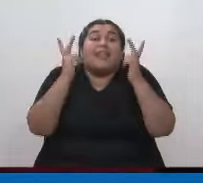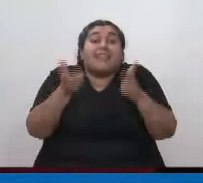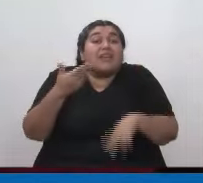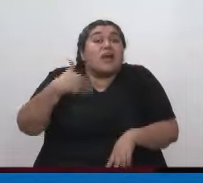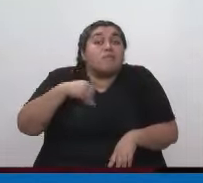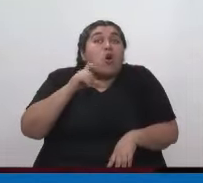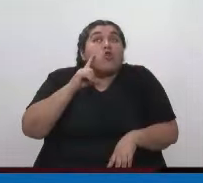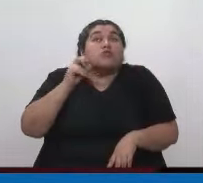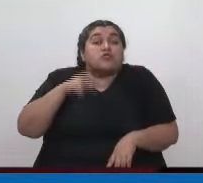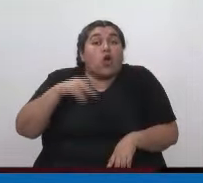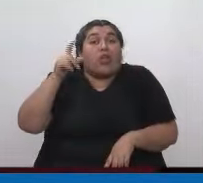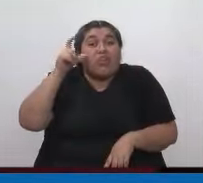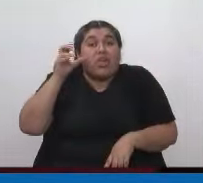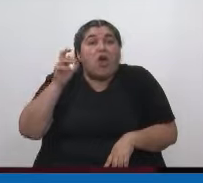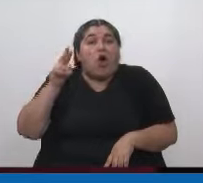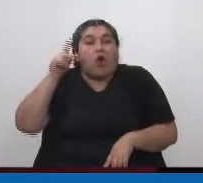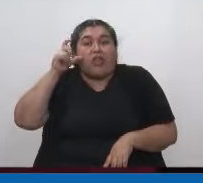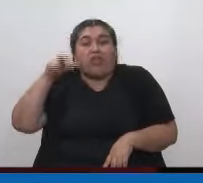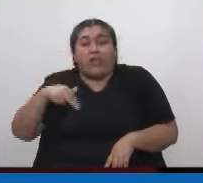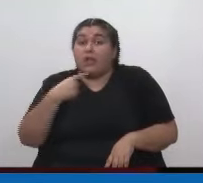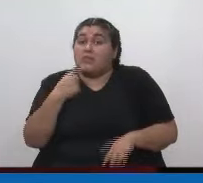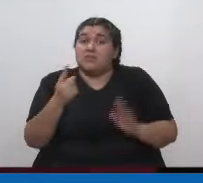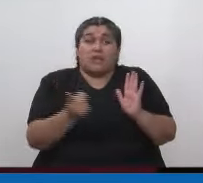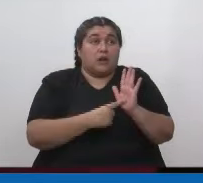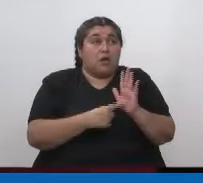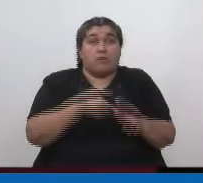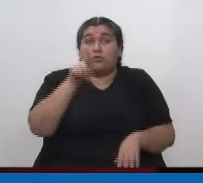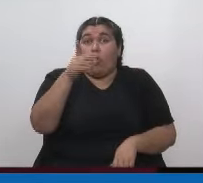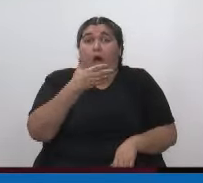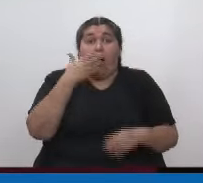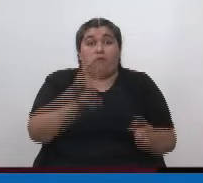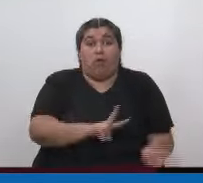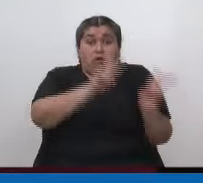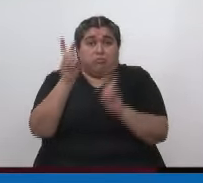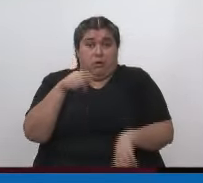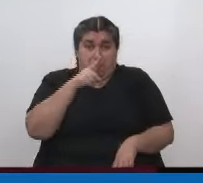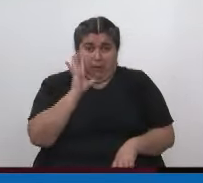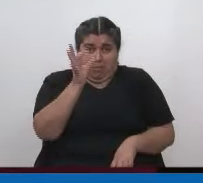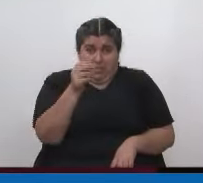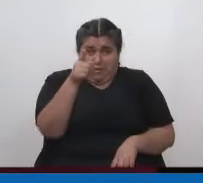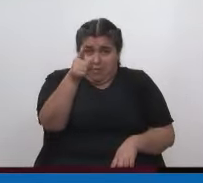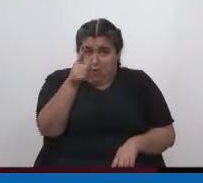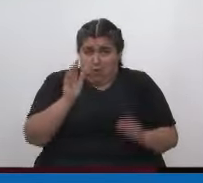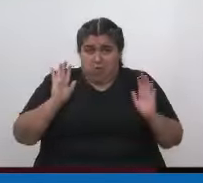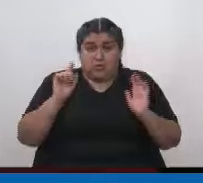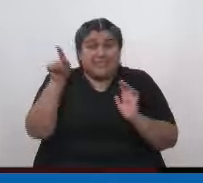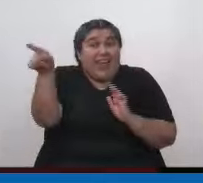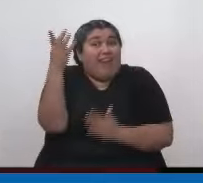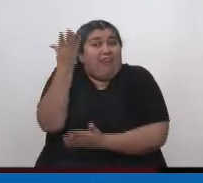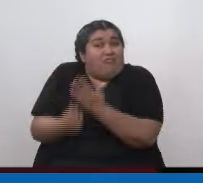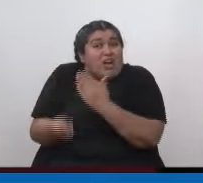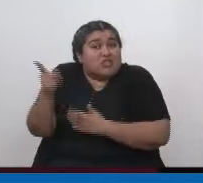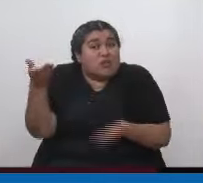de orden, como establece el reglamento, usted decidió cambiarla porque sí. Pero no es así. Él se equivocó en la